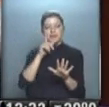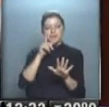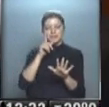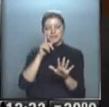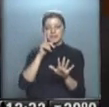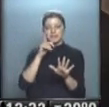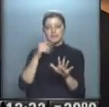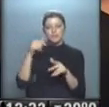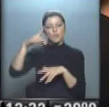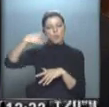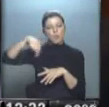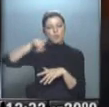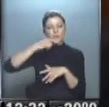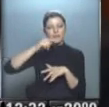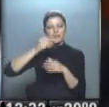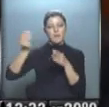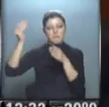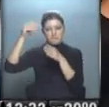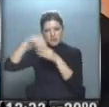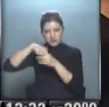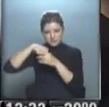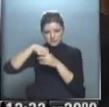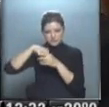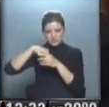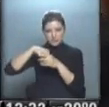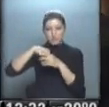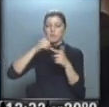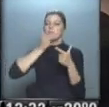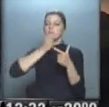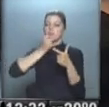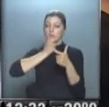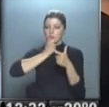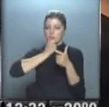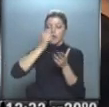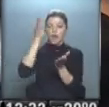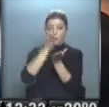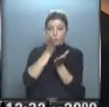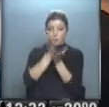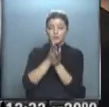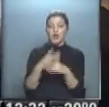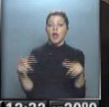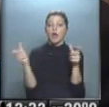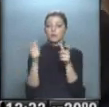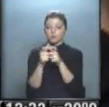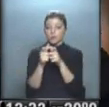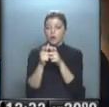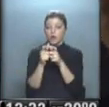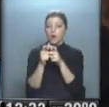pero creo que tuvieron participación en el tema de la multa a las cementeras de la Comisión de Defensa de la